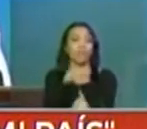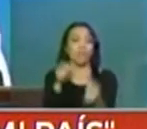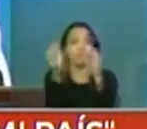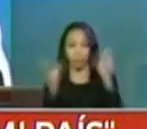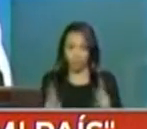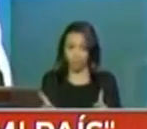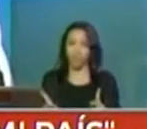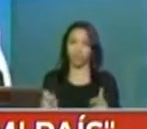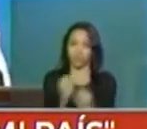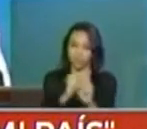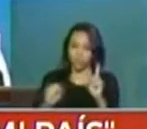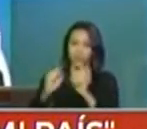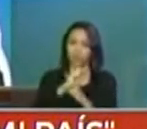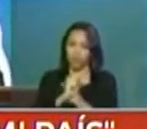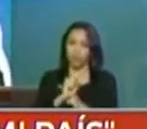social,